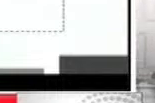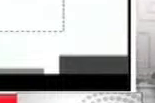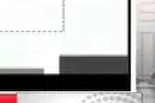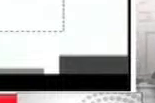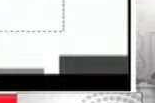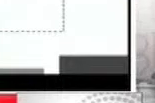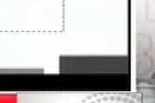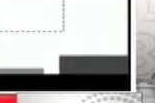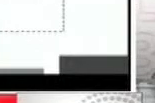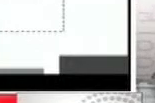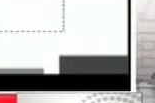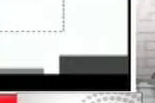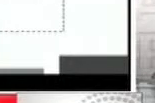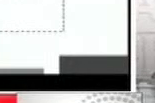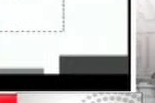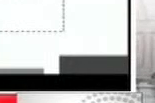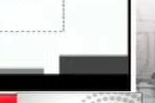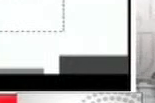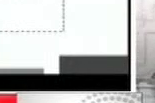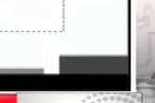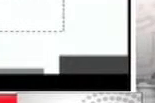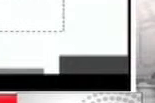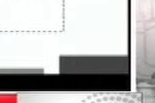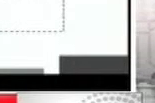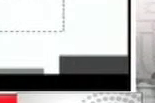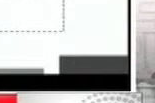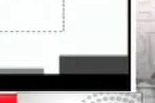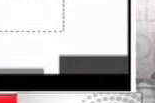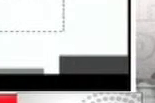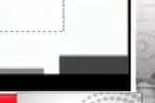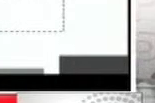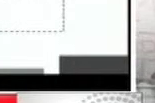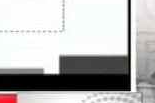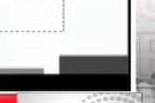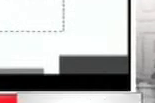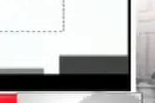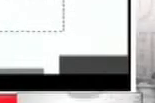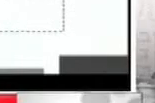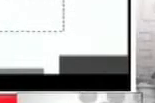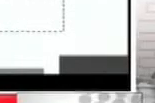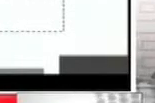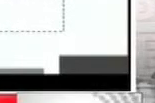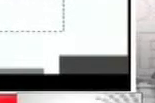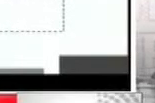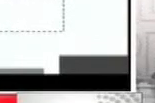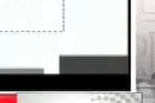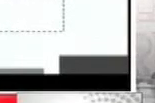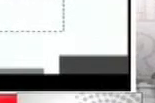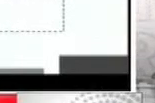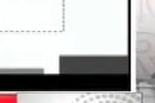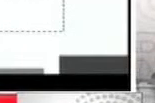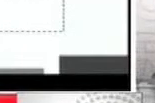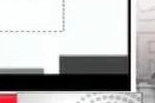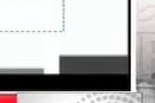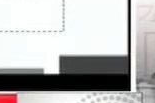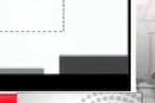¿no? El presupuesto para el sector salud asciende a